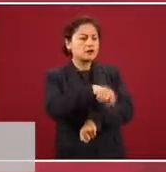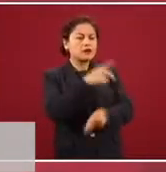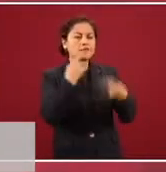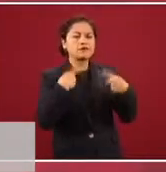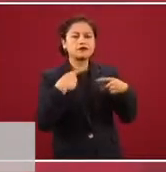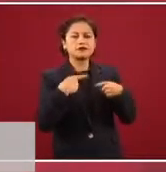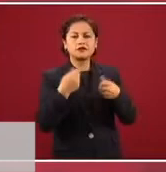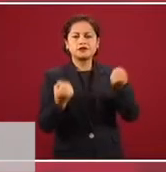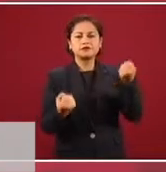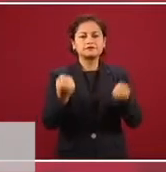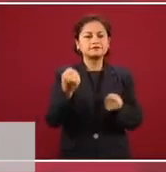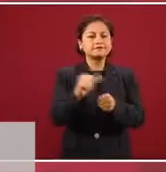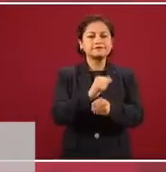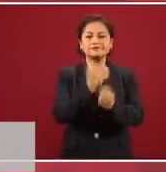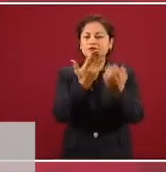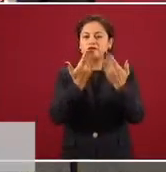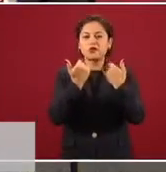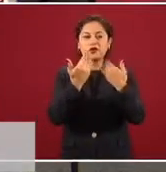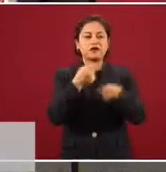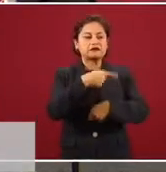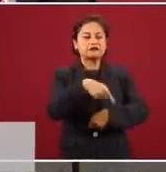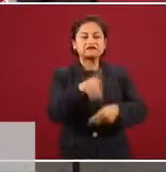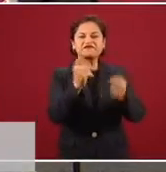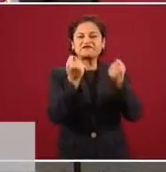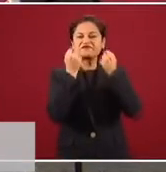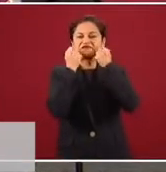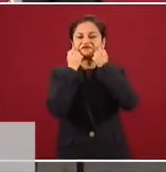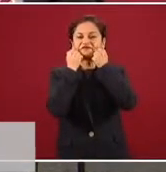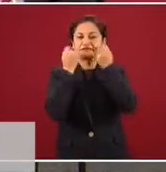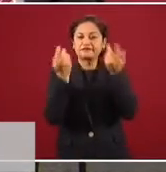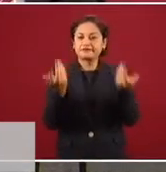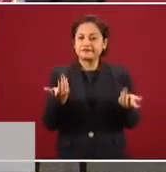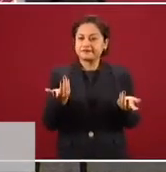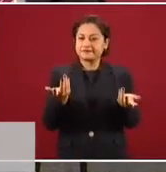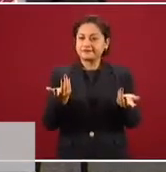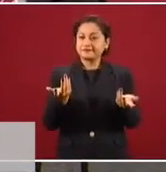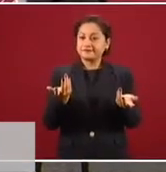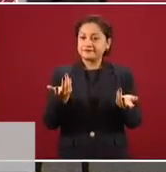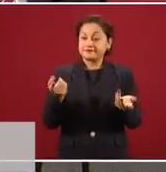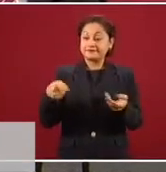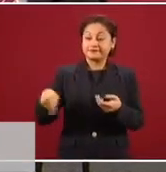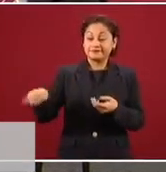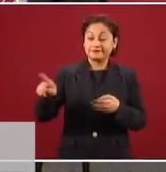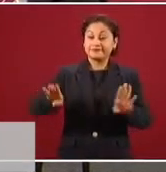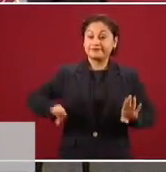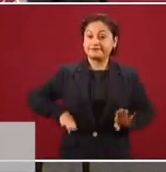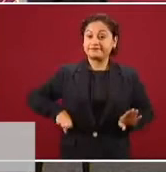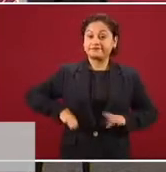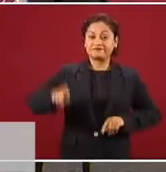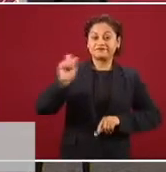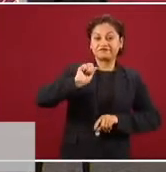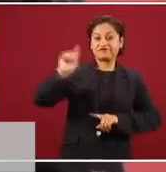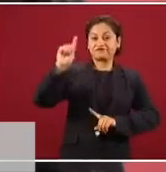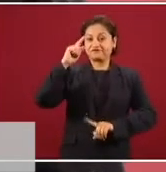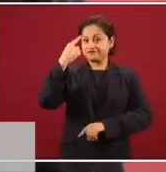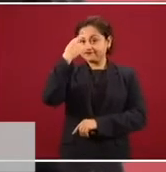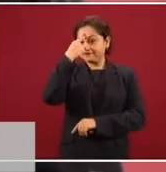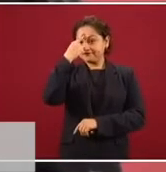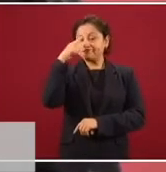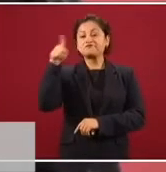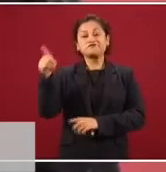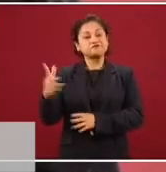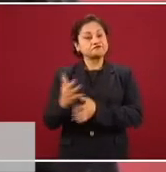elaborar la llamada cédula de identidad. Reitera que no hay una dictadura en México. Contar con una identificación única genera sospechas e inquietud